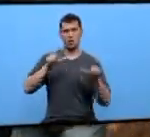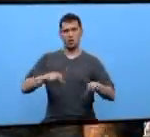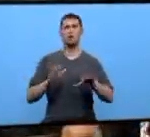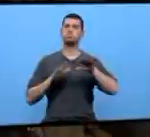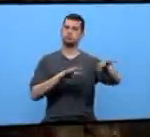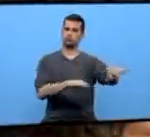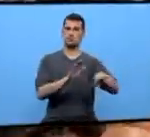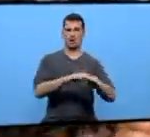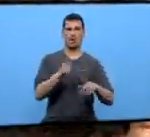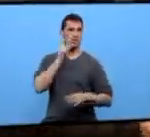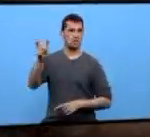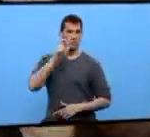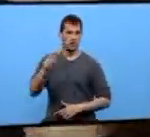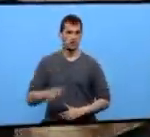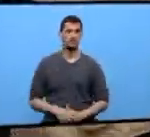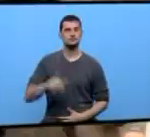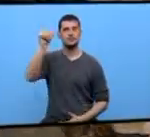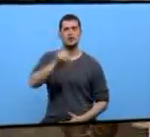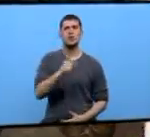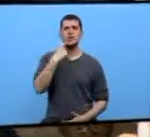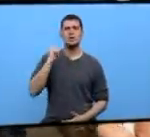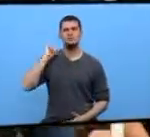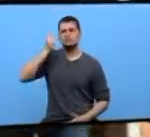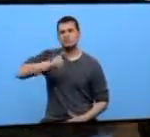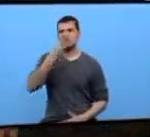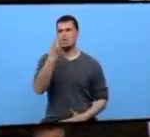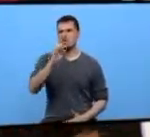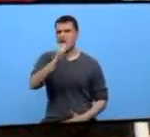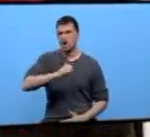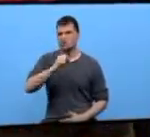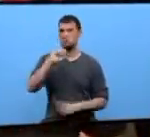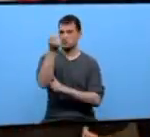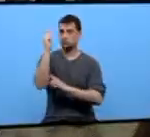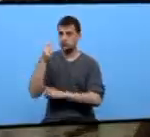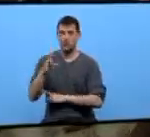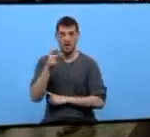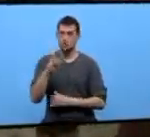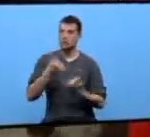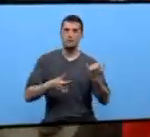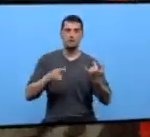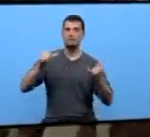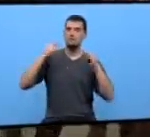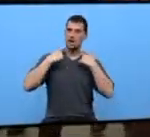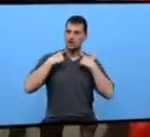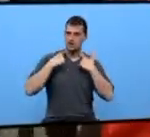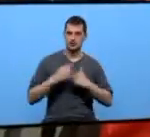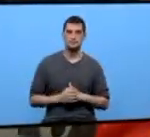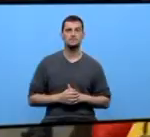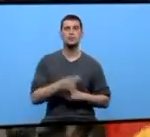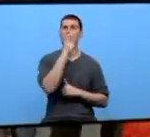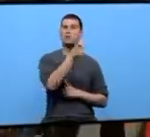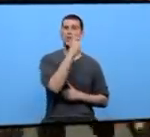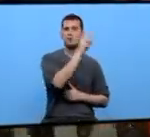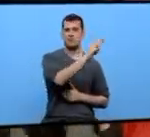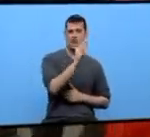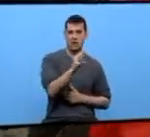súas protestas. Todo que logramos en 30 e pico de anos, ahora se perde todo. Protestando o goberno do PP e o